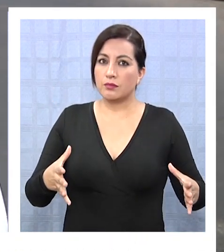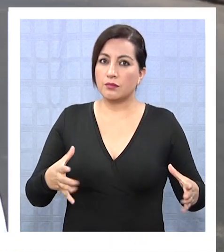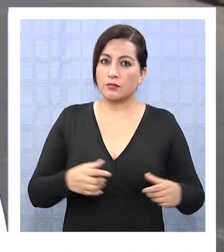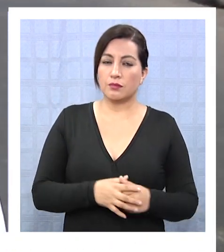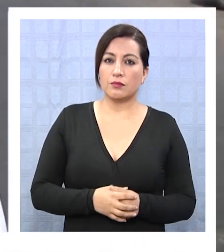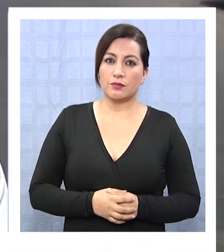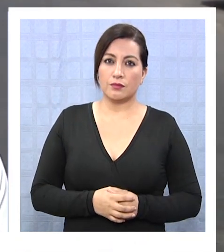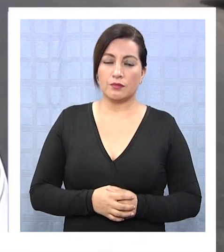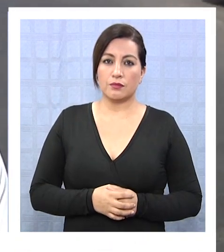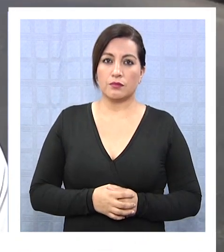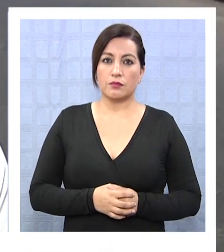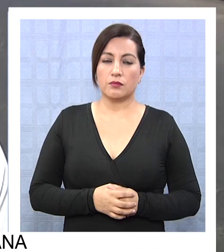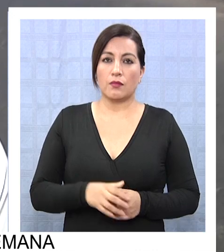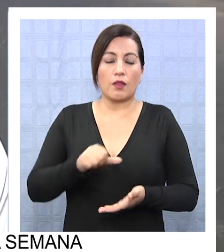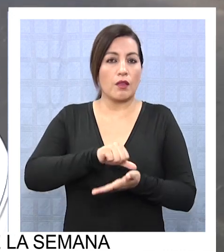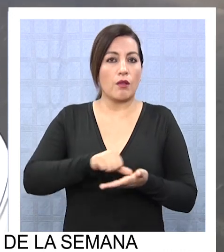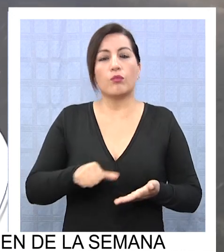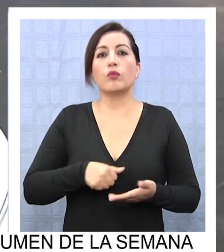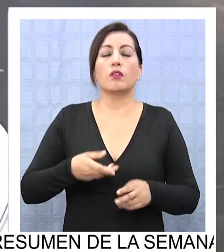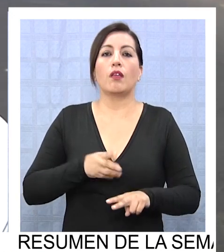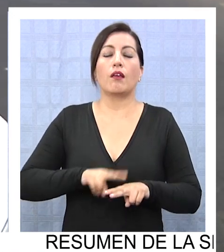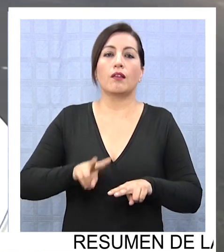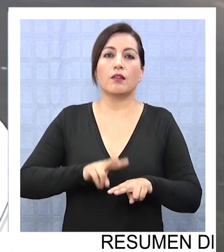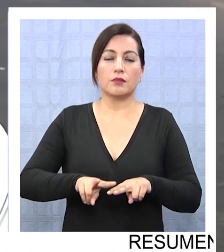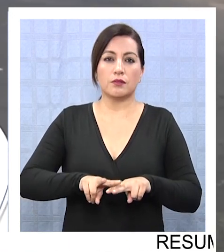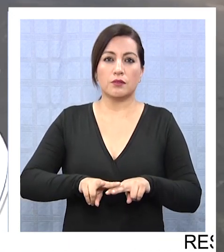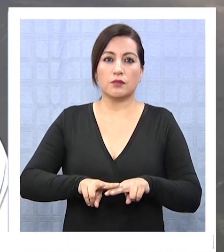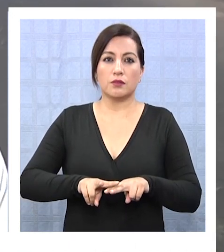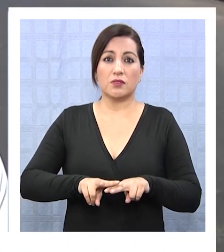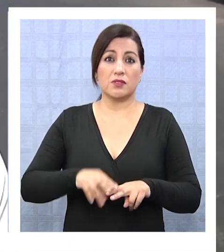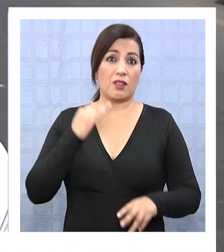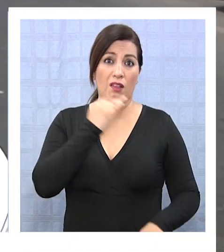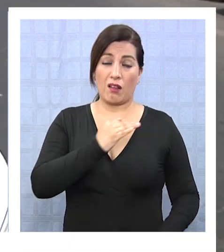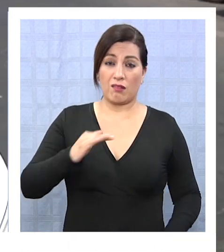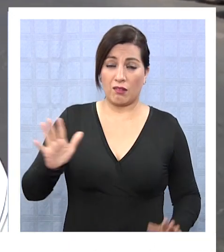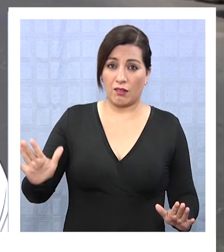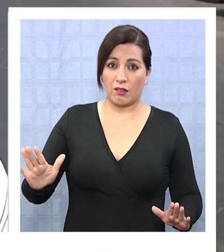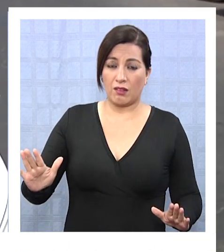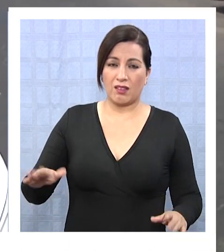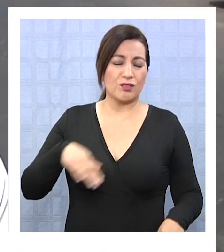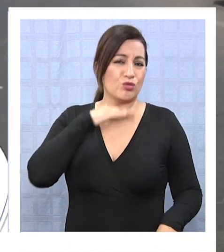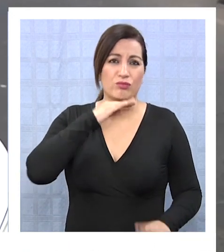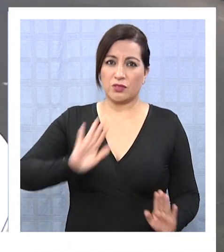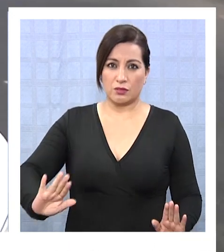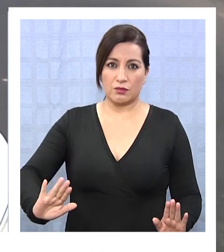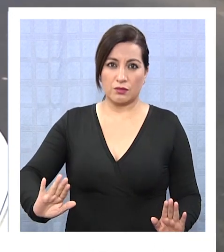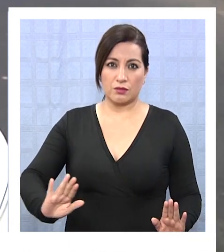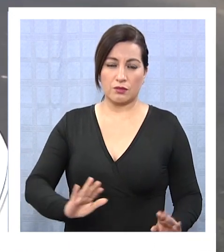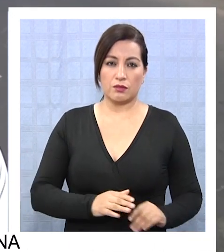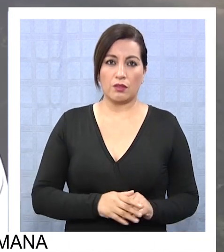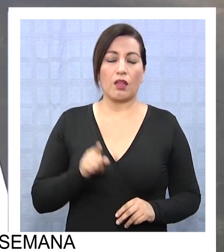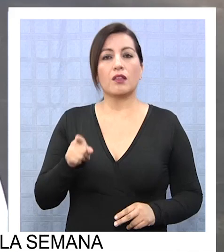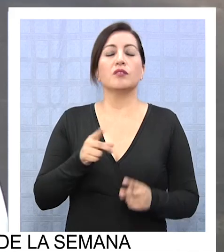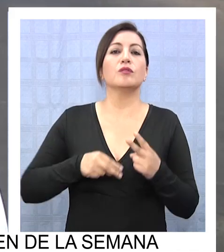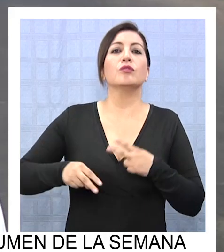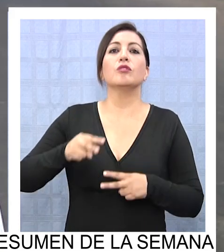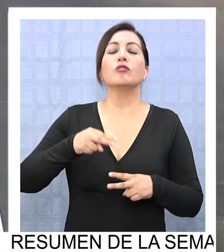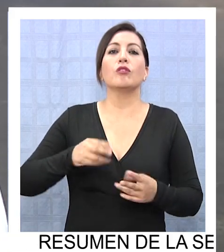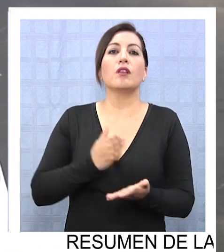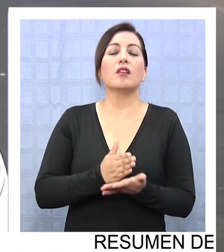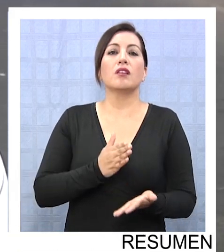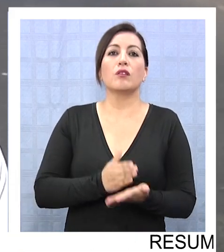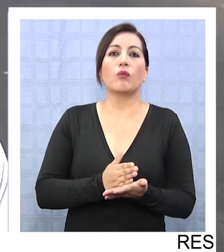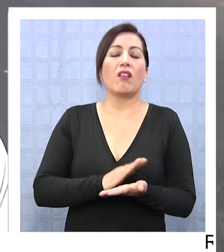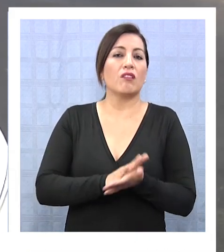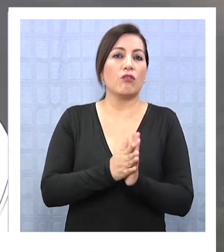y que las sanciones que ya se le habían dado a las niñas eran suficientes. Estos son hitos que ha tenido